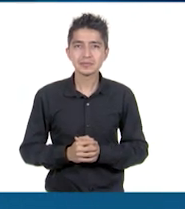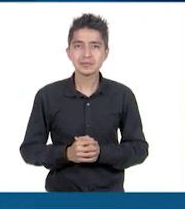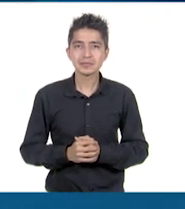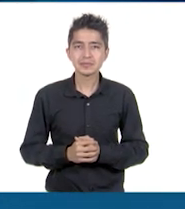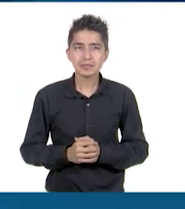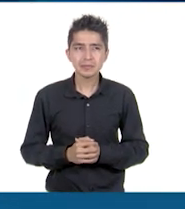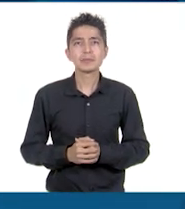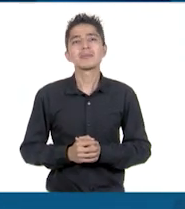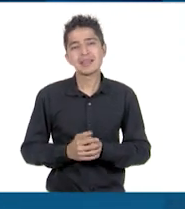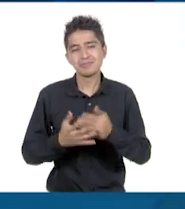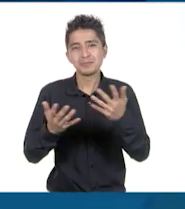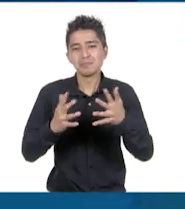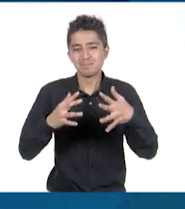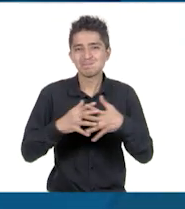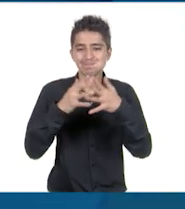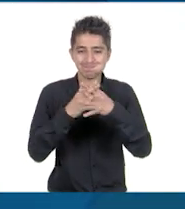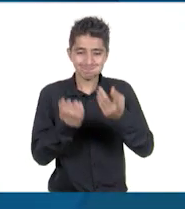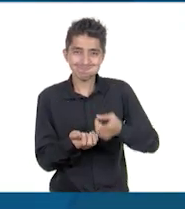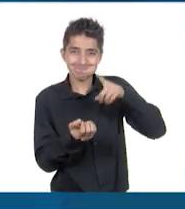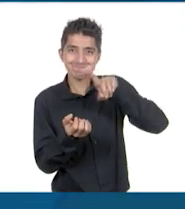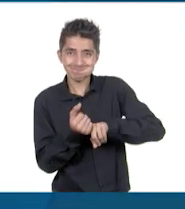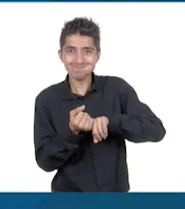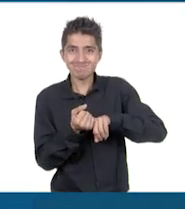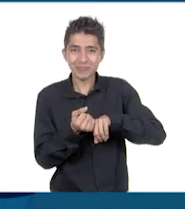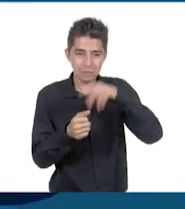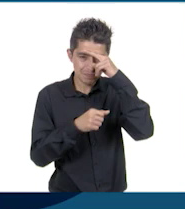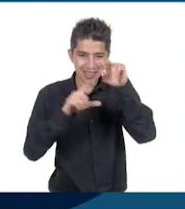Por la magnitud de los conflictos internos que vivía